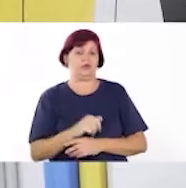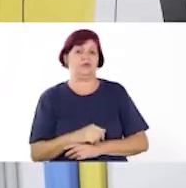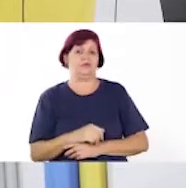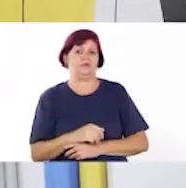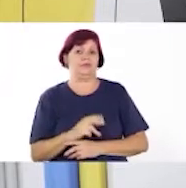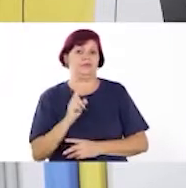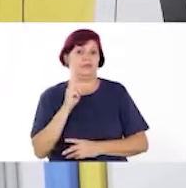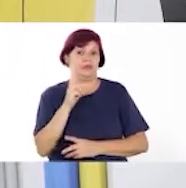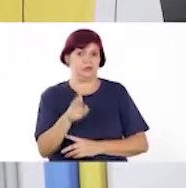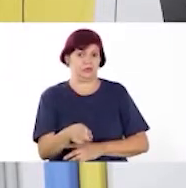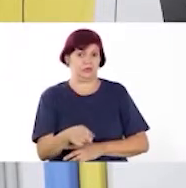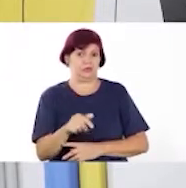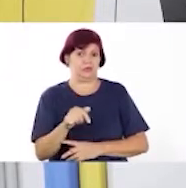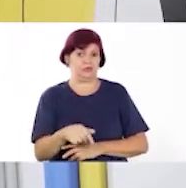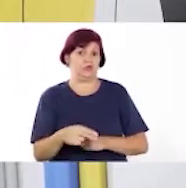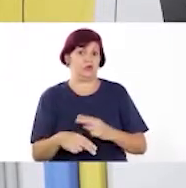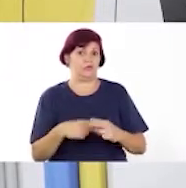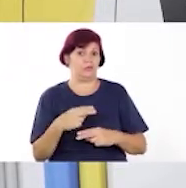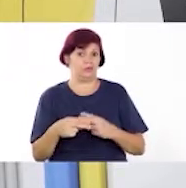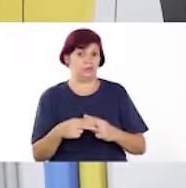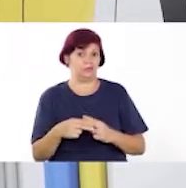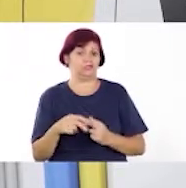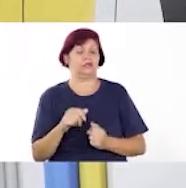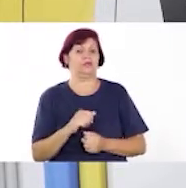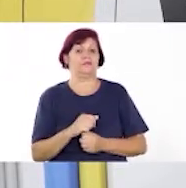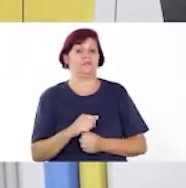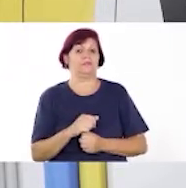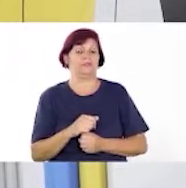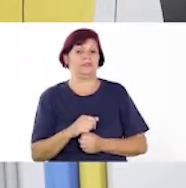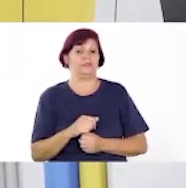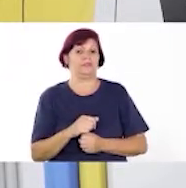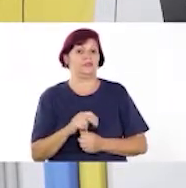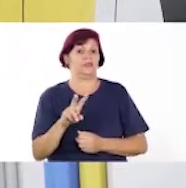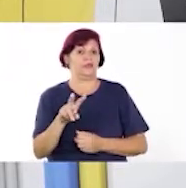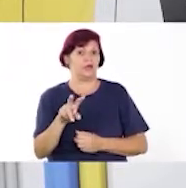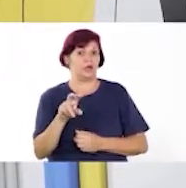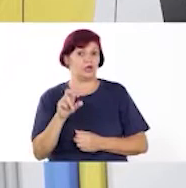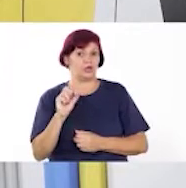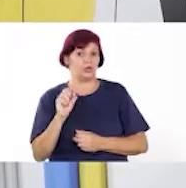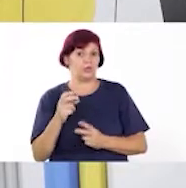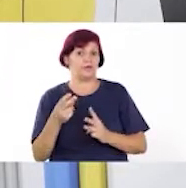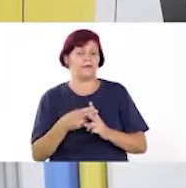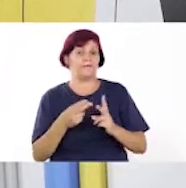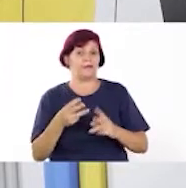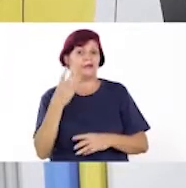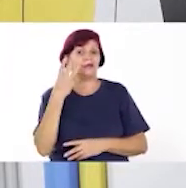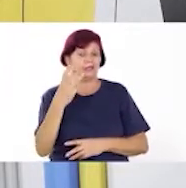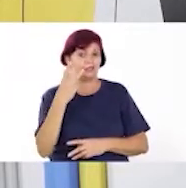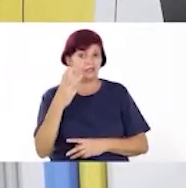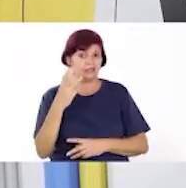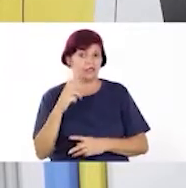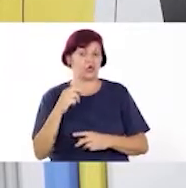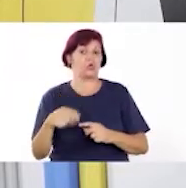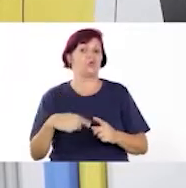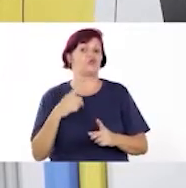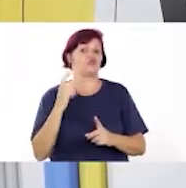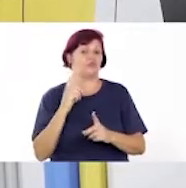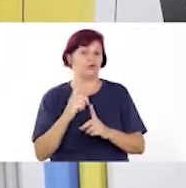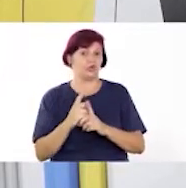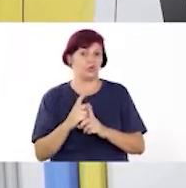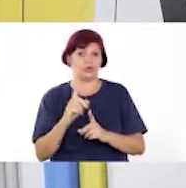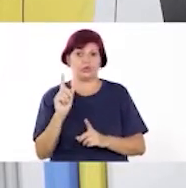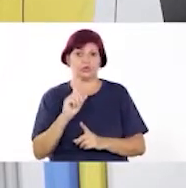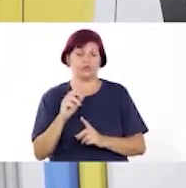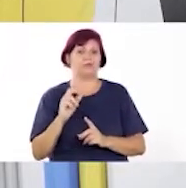La orientación que haremos en este momento será nueva para tercer semestre curso regular, y para el